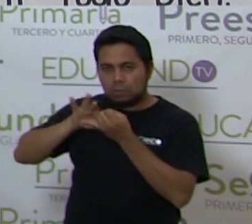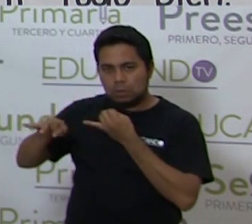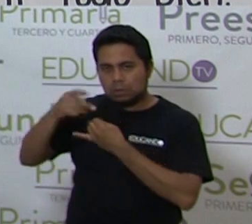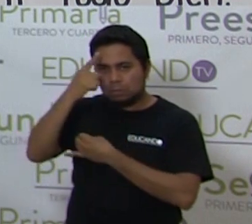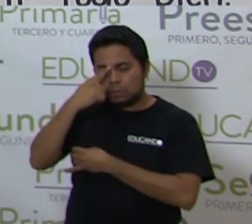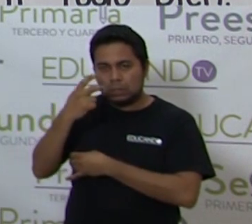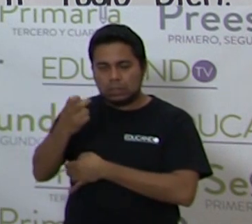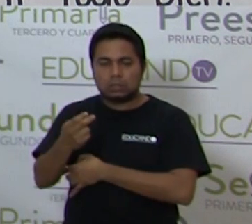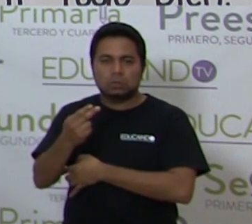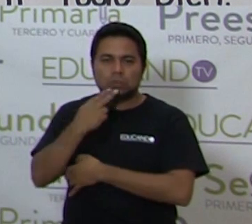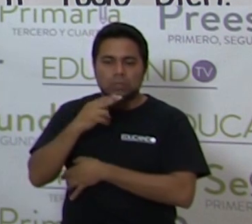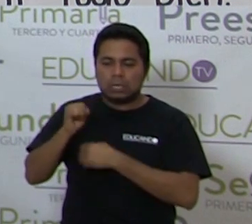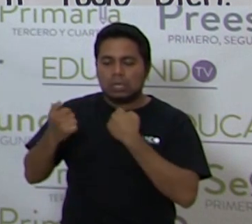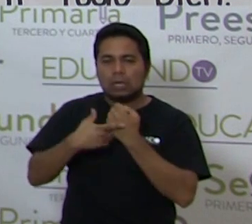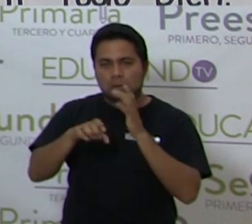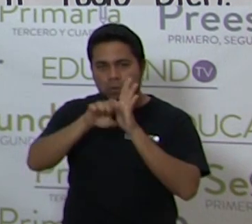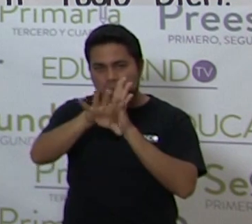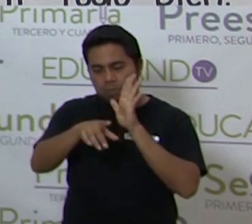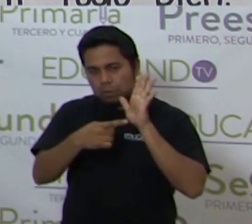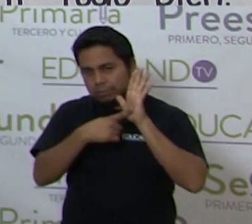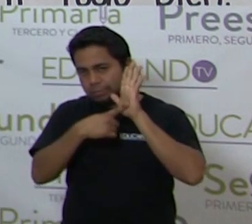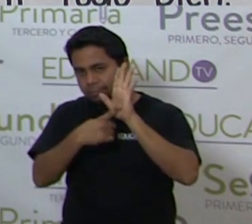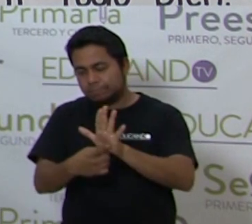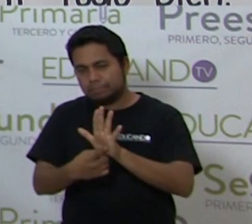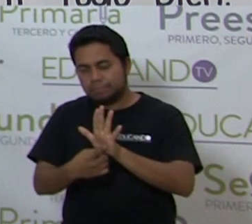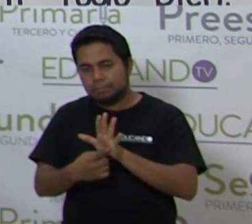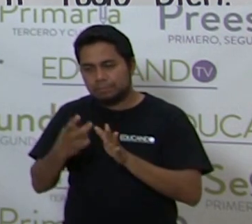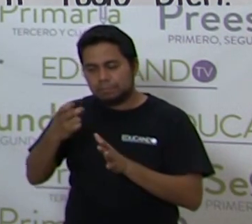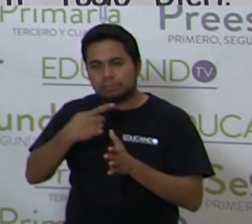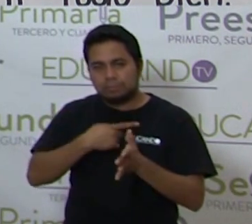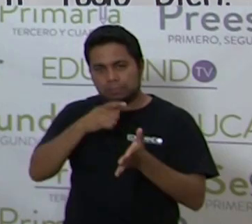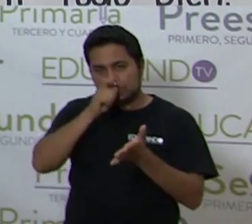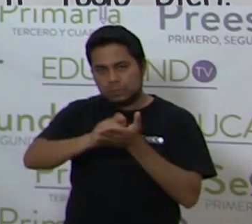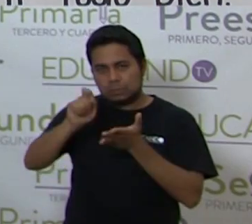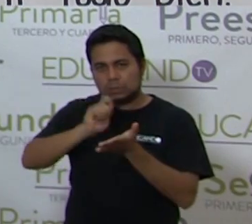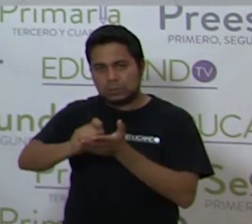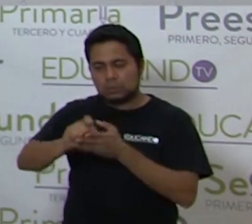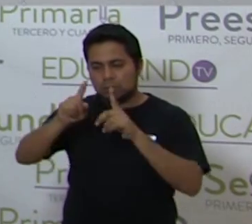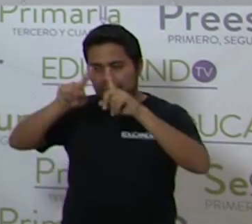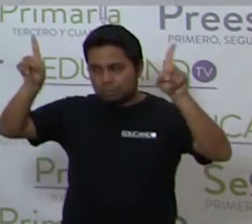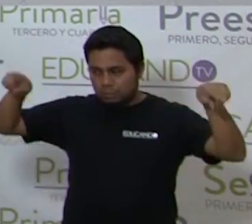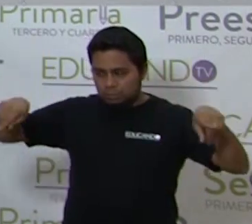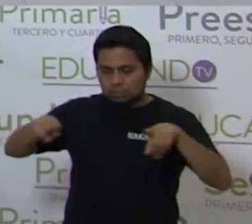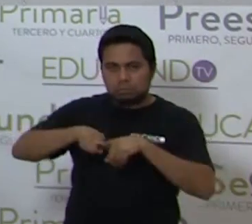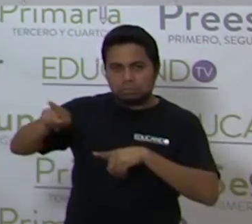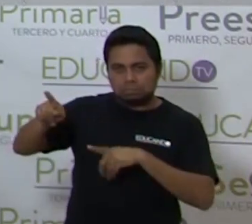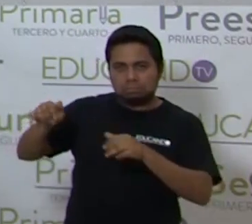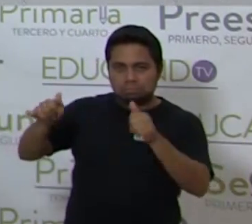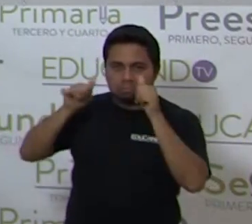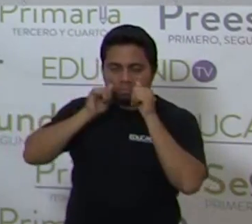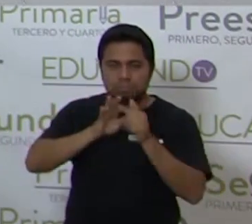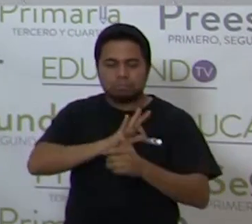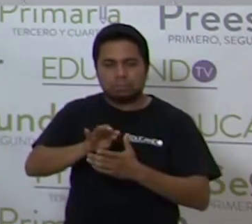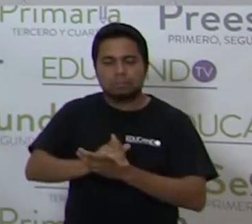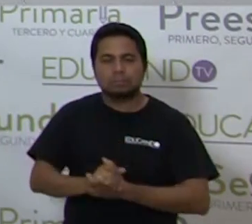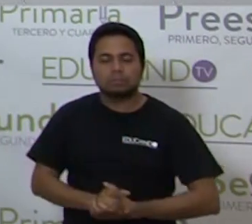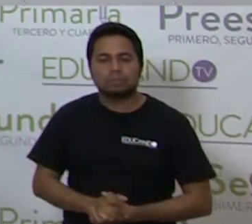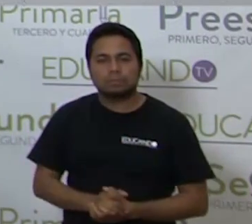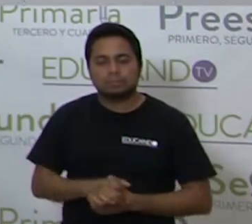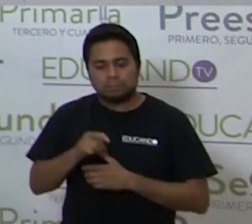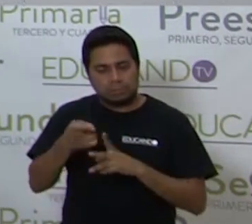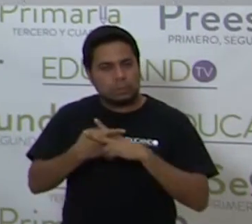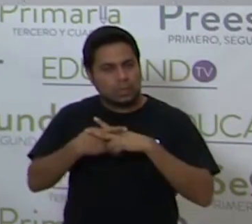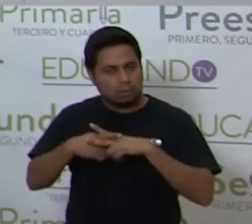vamos a utilizar algunos ejemplos, los cuales voy a escribir en el pizarrón. Pon mucha atención. Vamos a empezar,